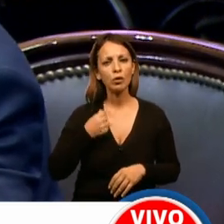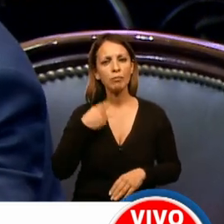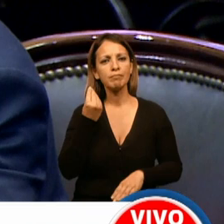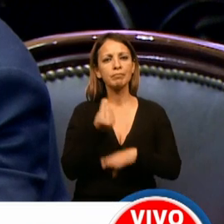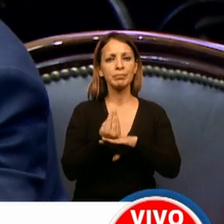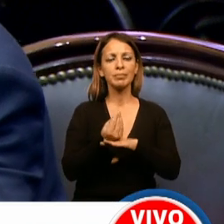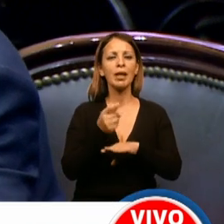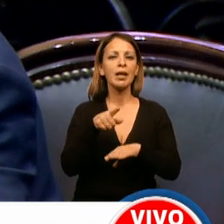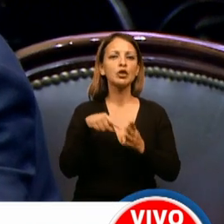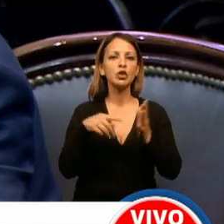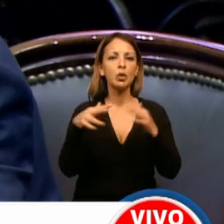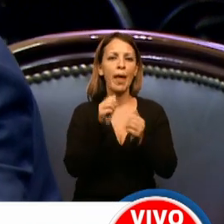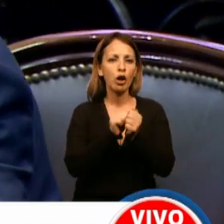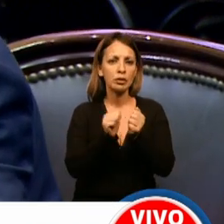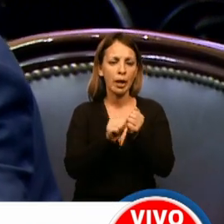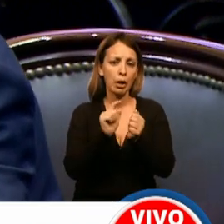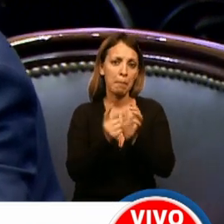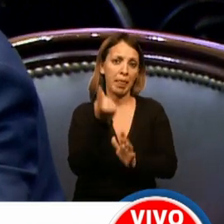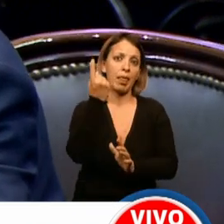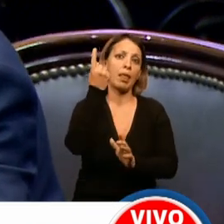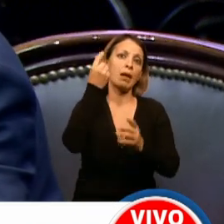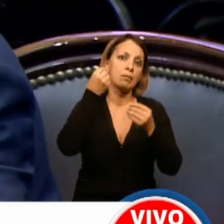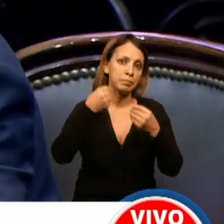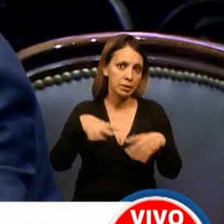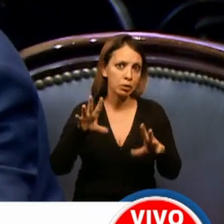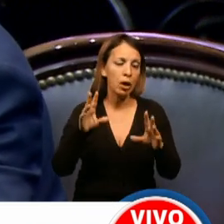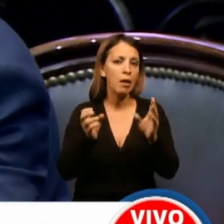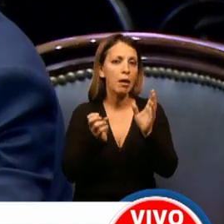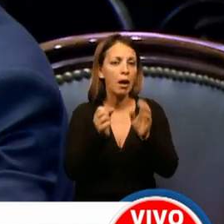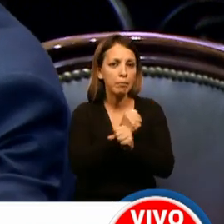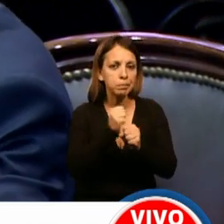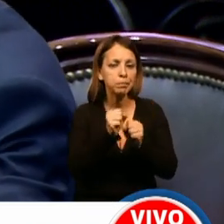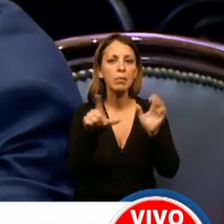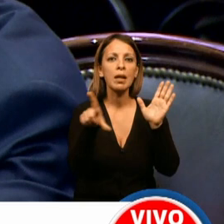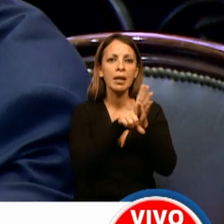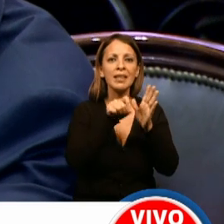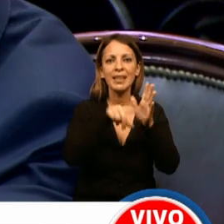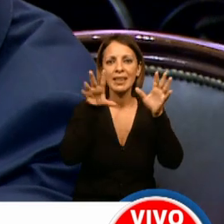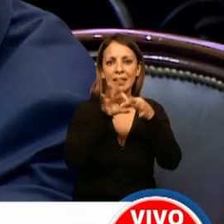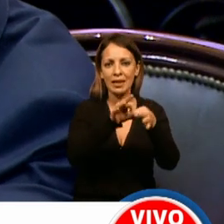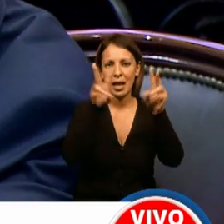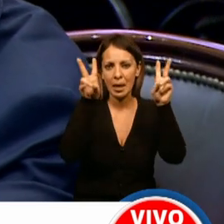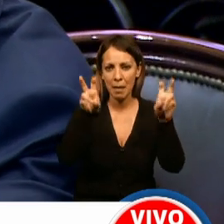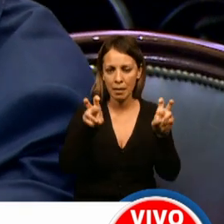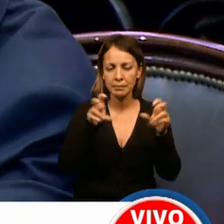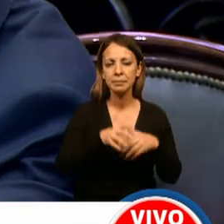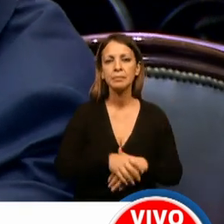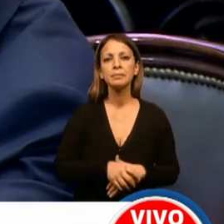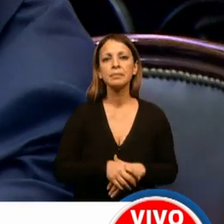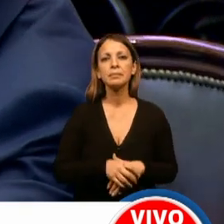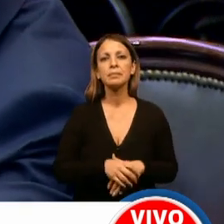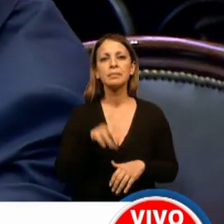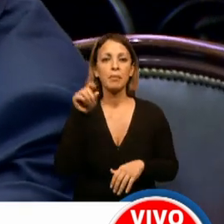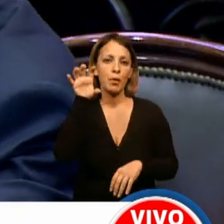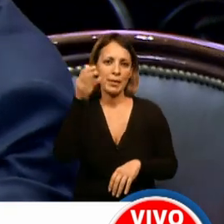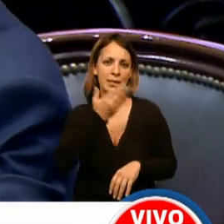ciudad de rosario que ha sido pionera en legislación local en este tema de la provincia de